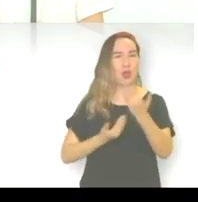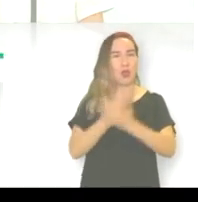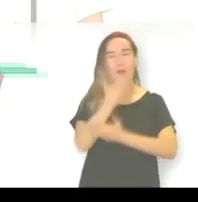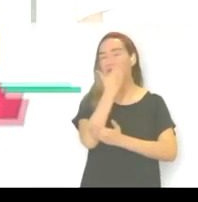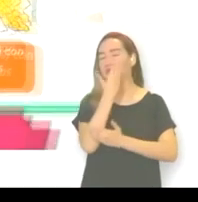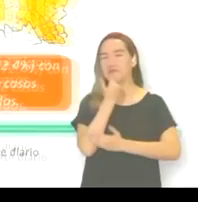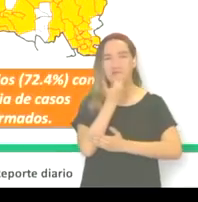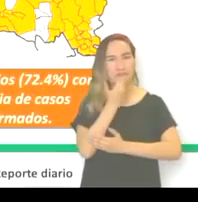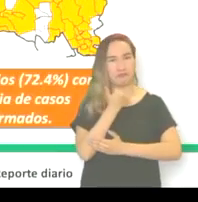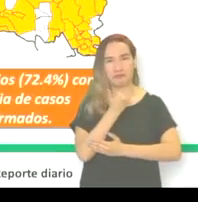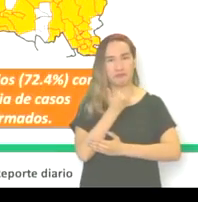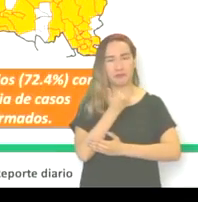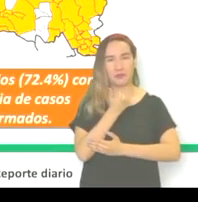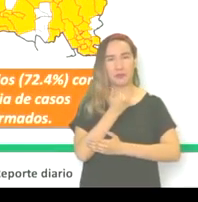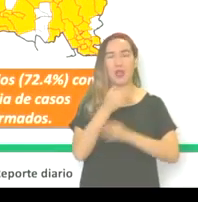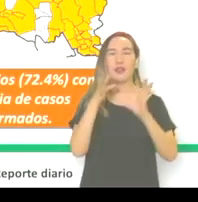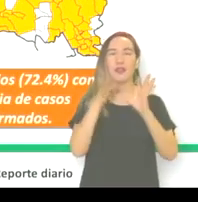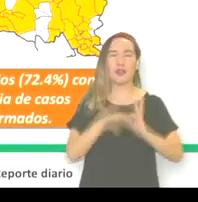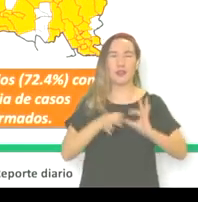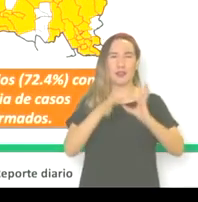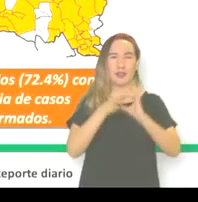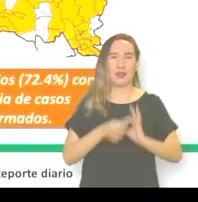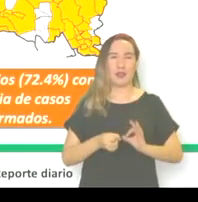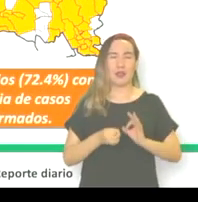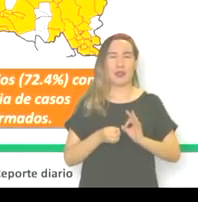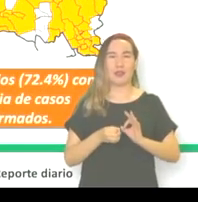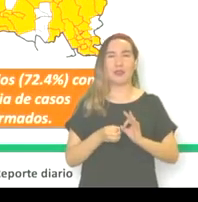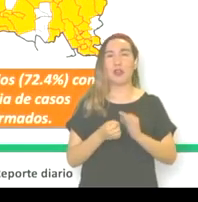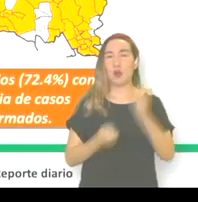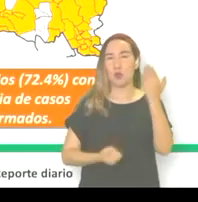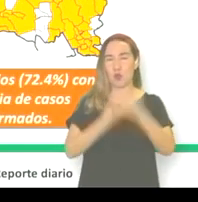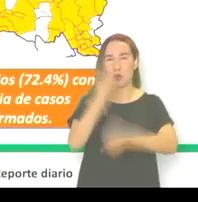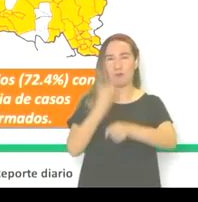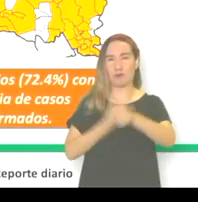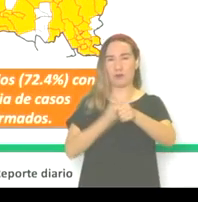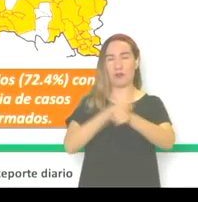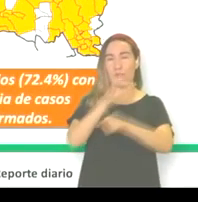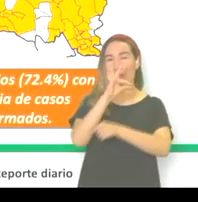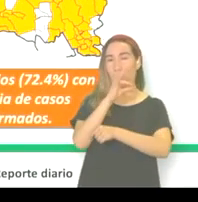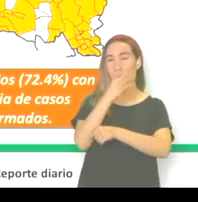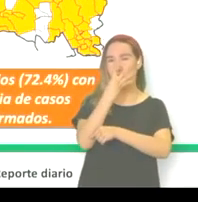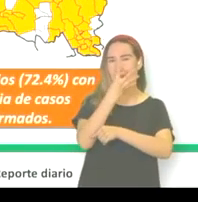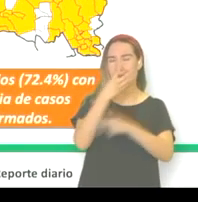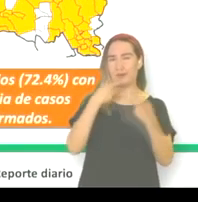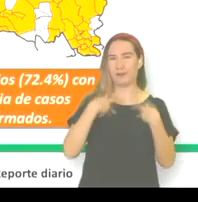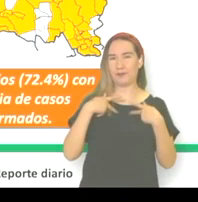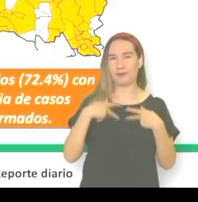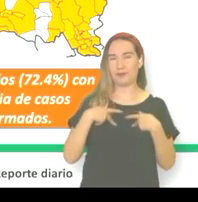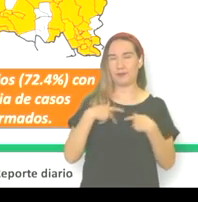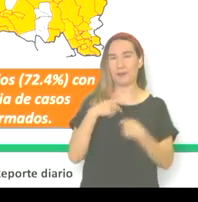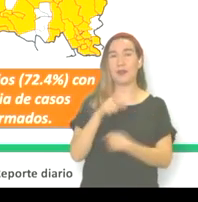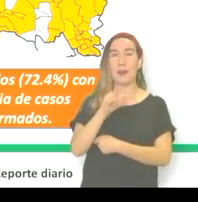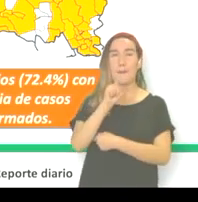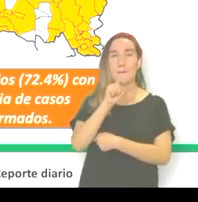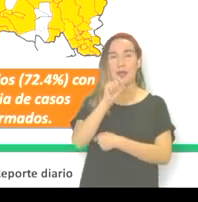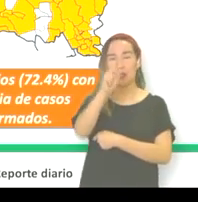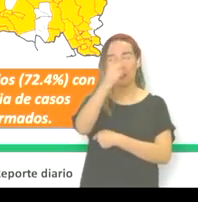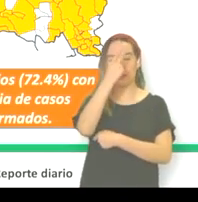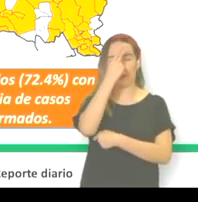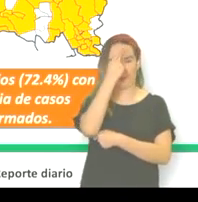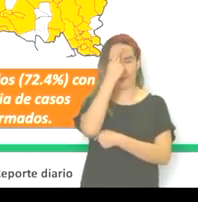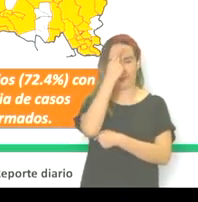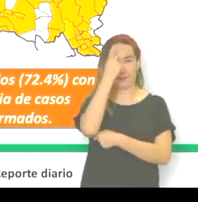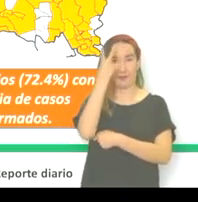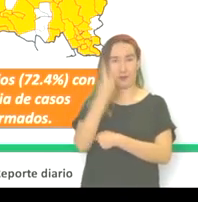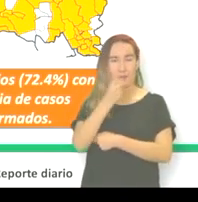esta ocasión. Decirles que los incrementos se encuentran de estas 44 personas, son 20 en San Luis